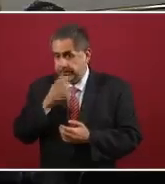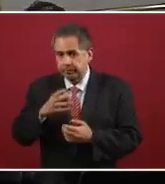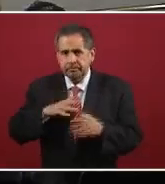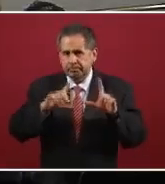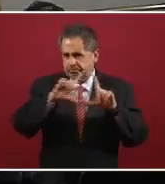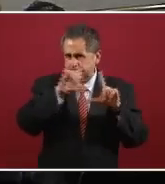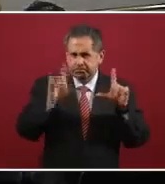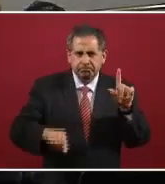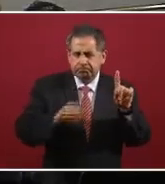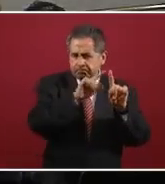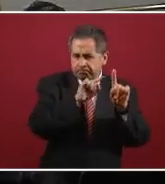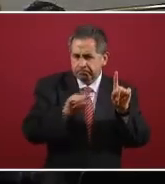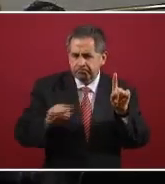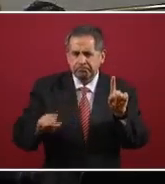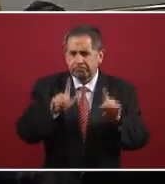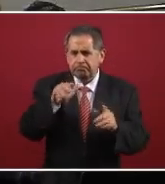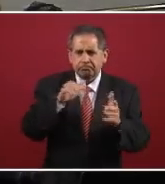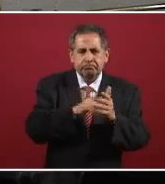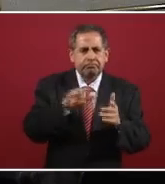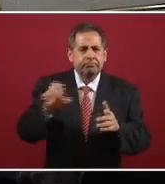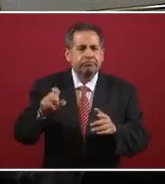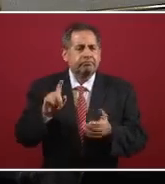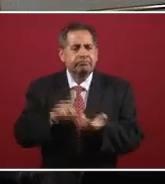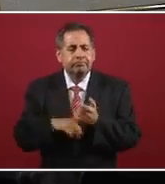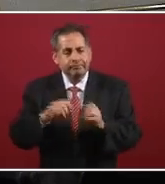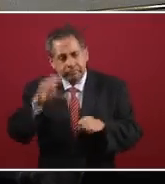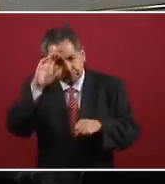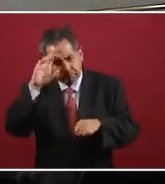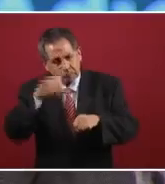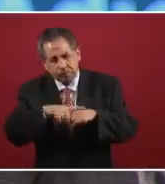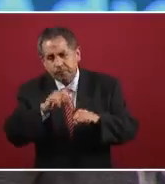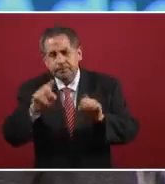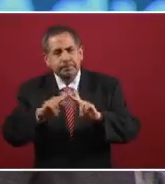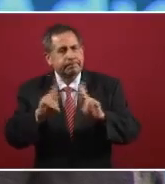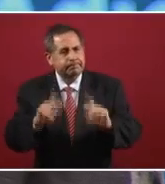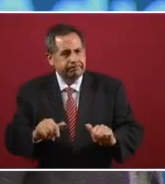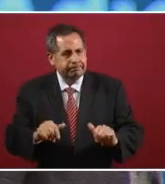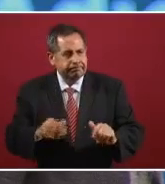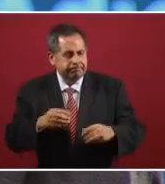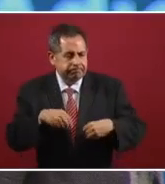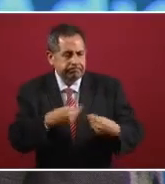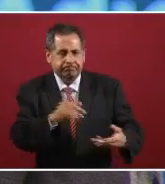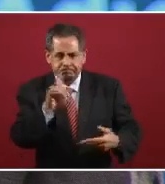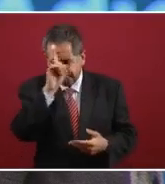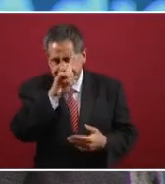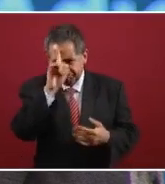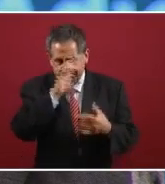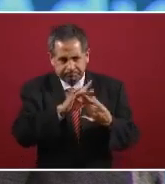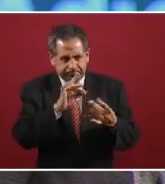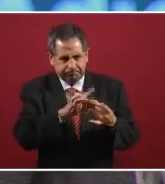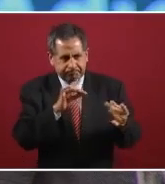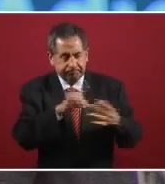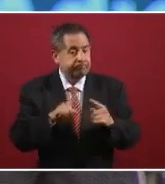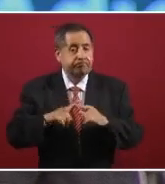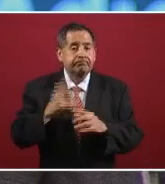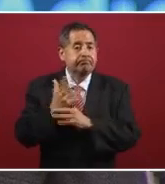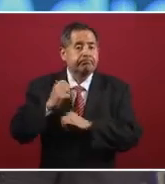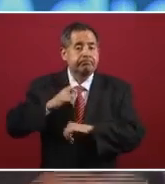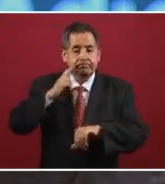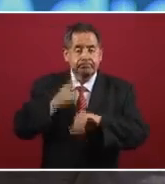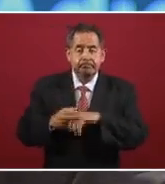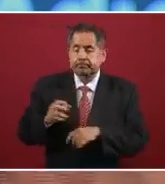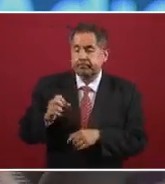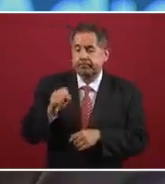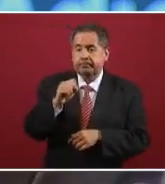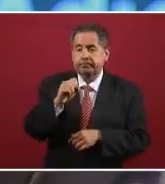7.800 semilleros de la cultura por la paz que la Secretaría de Cultura ha puesto a disposición, y es